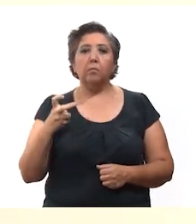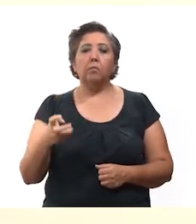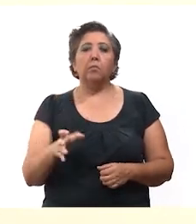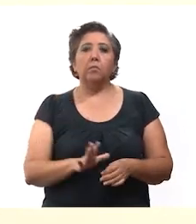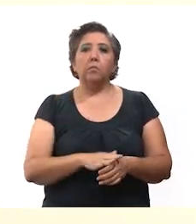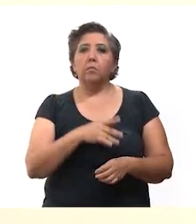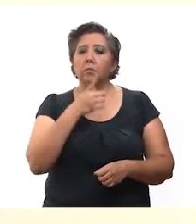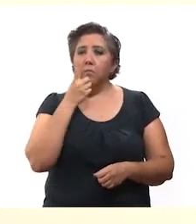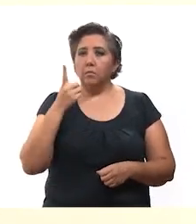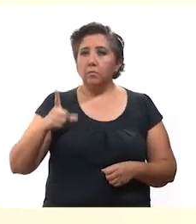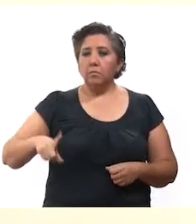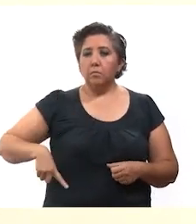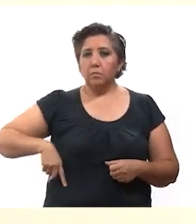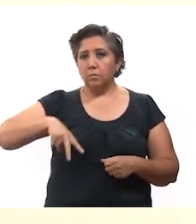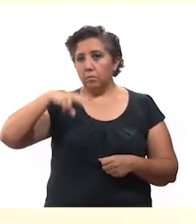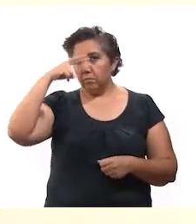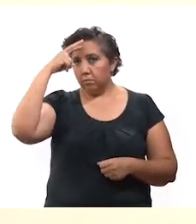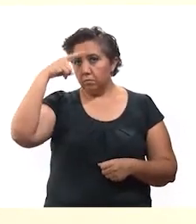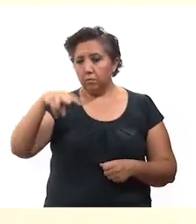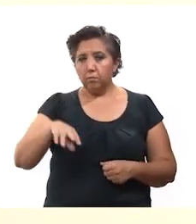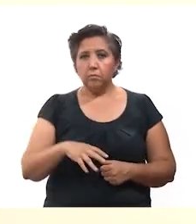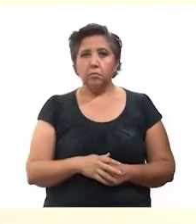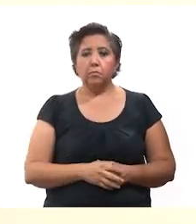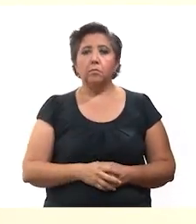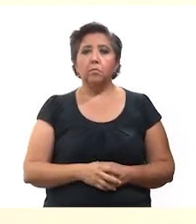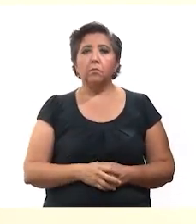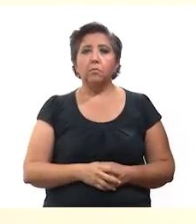tenemos que saber en el año pasado,